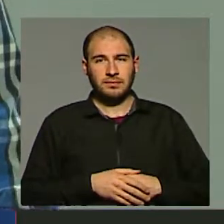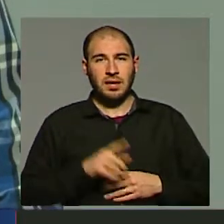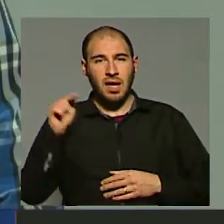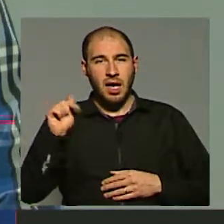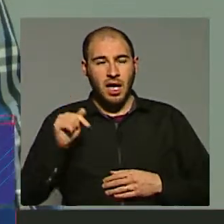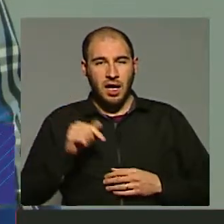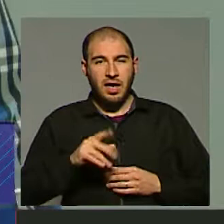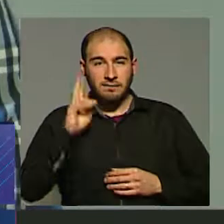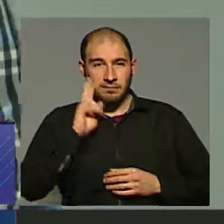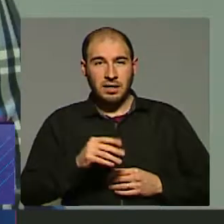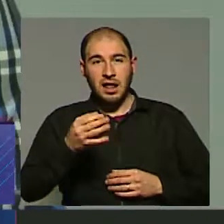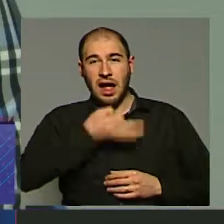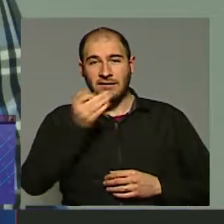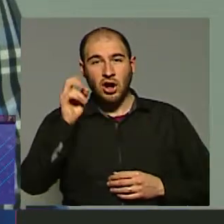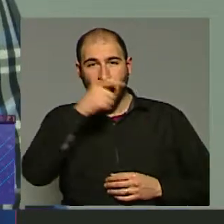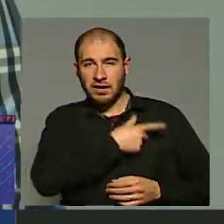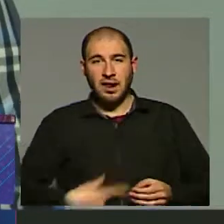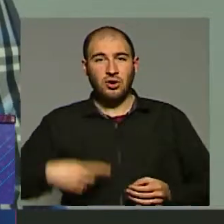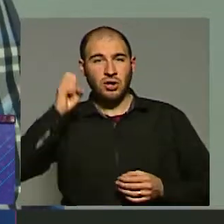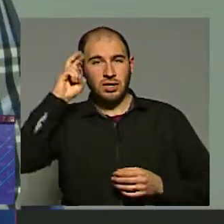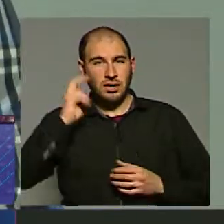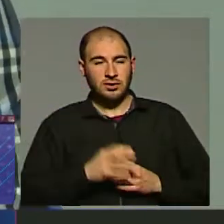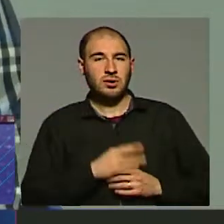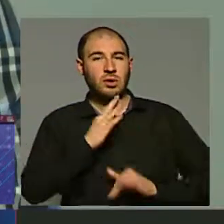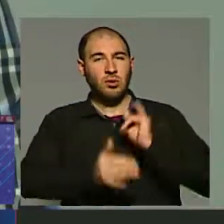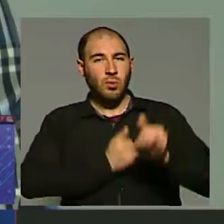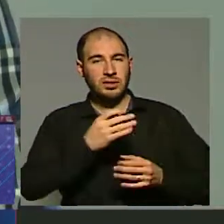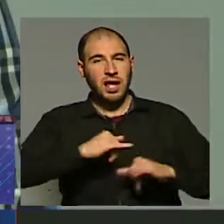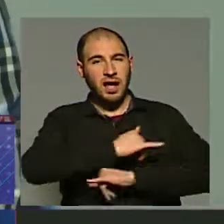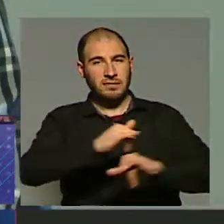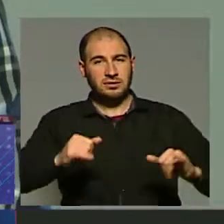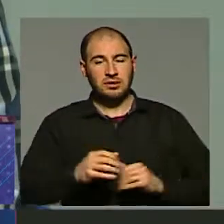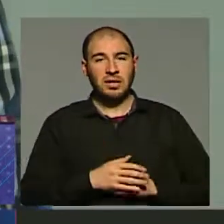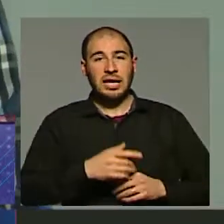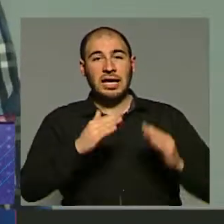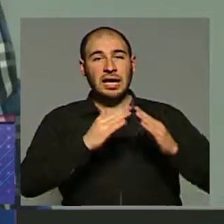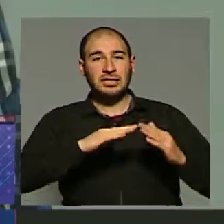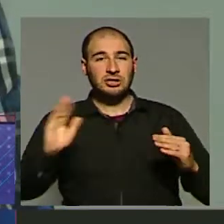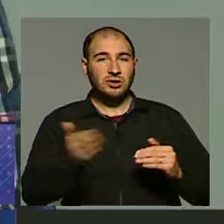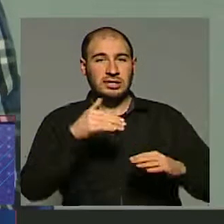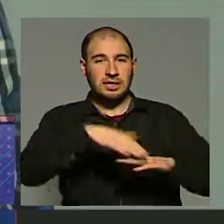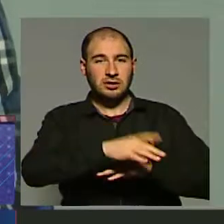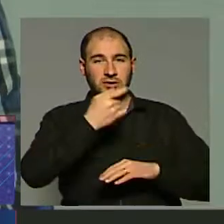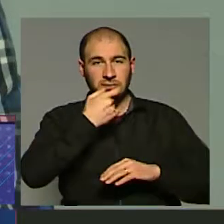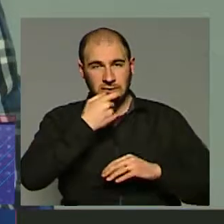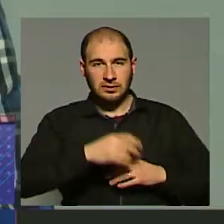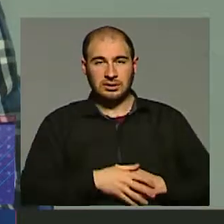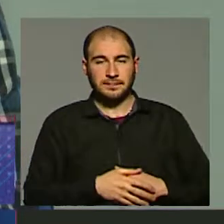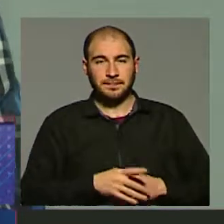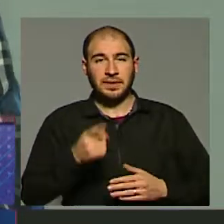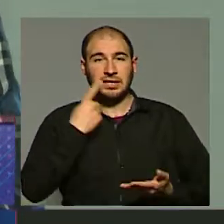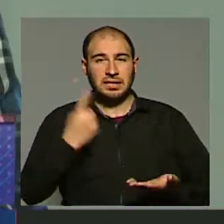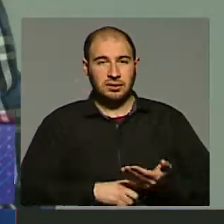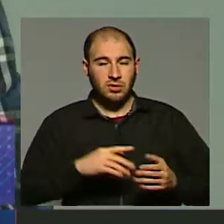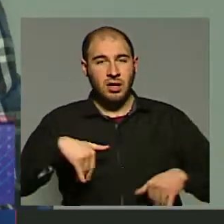Ahí teníamos justamente la palabra del gobernador Alfredo Cornejo haciendo anuncios de que en todos los hogares del Gran Mendoza, a partir de una medida